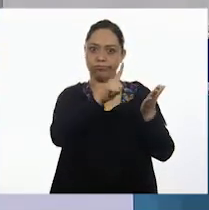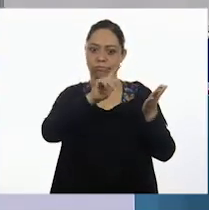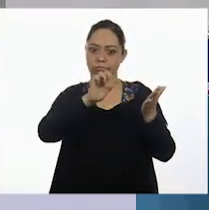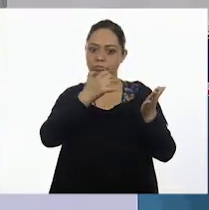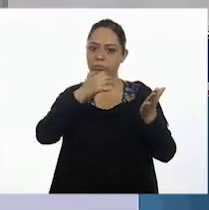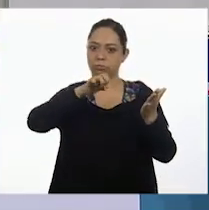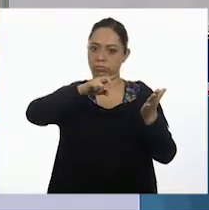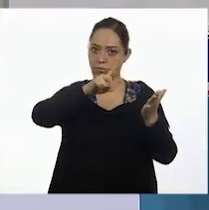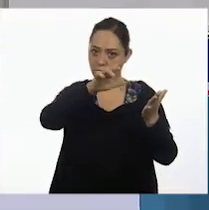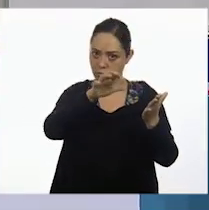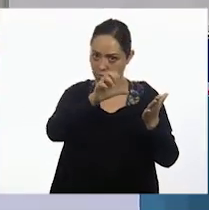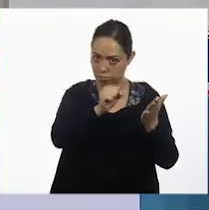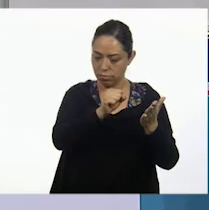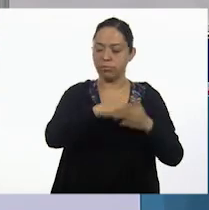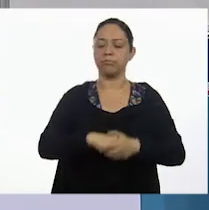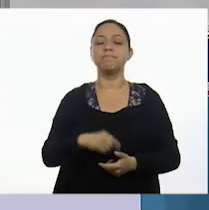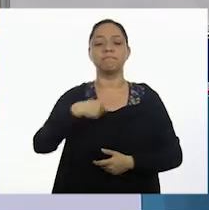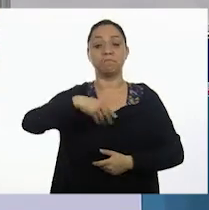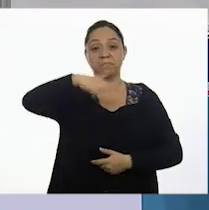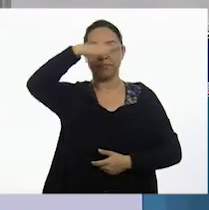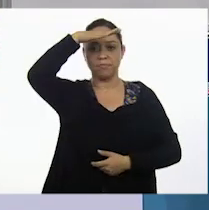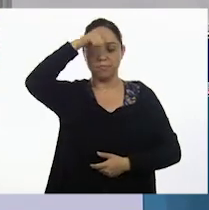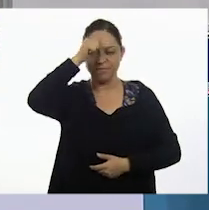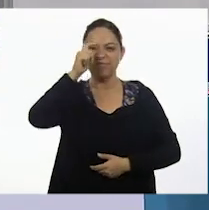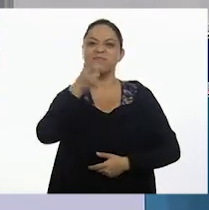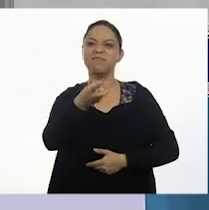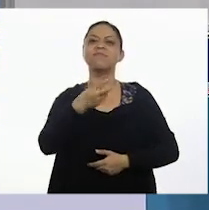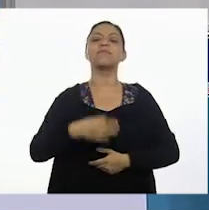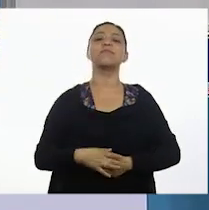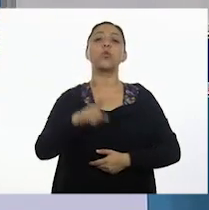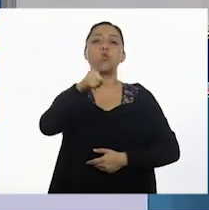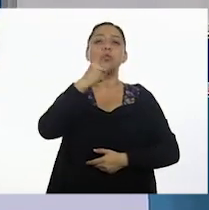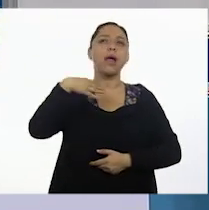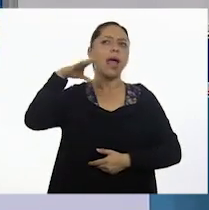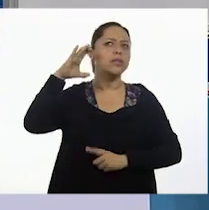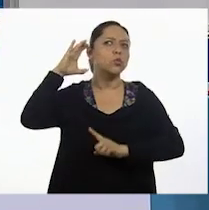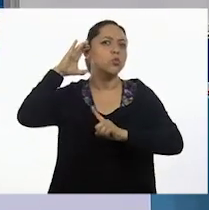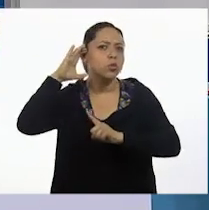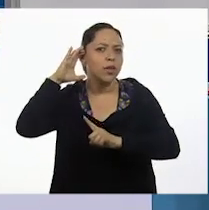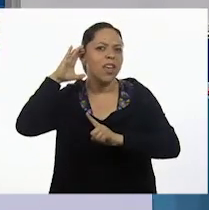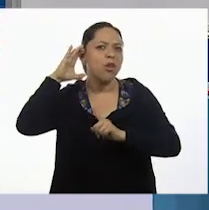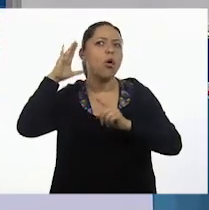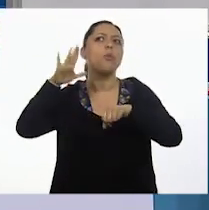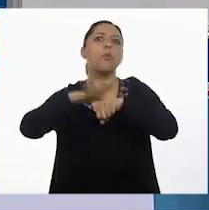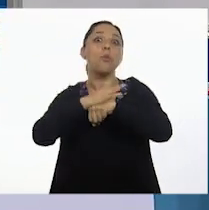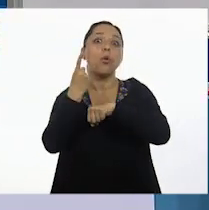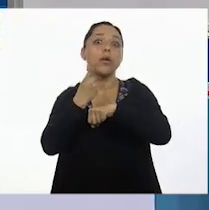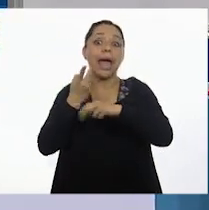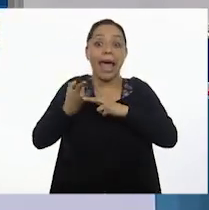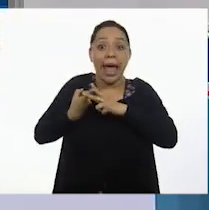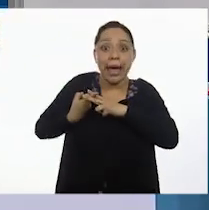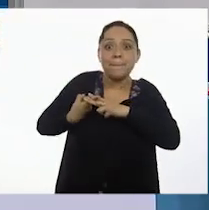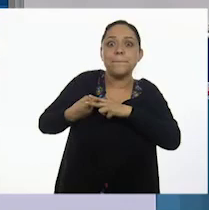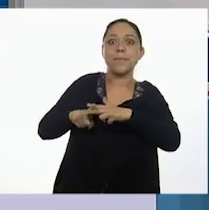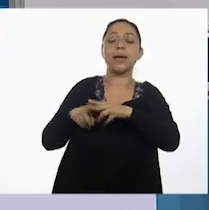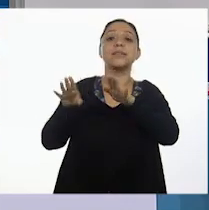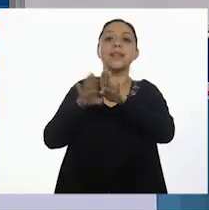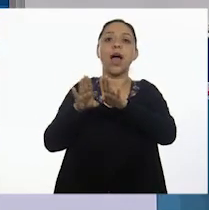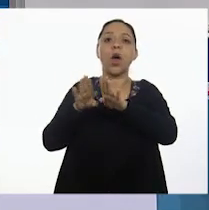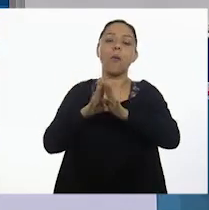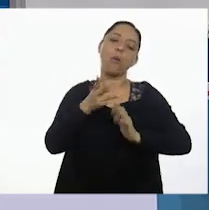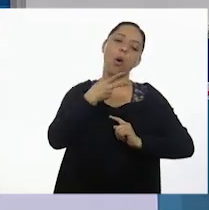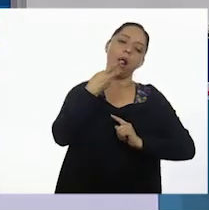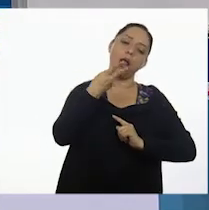estoy de acuerdo, aunque les menciono esto de que han escuchado porque las leyendas en su origen derivan de la tradición oral,